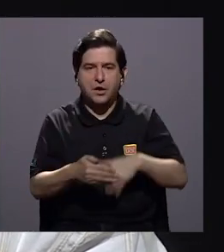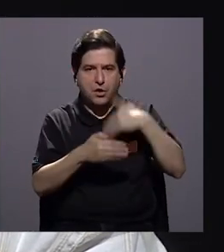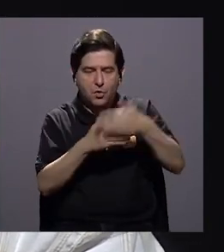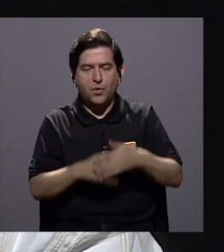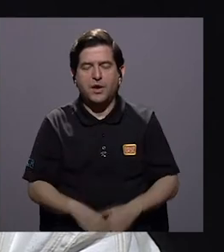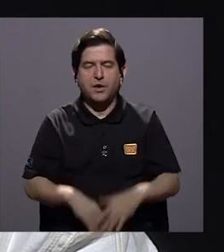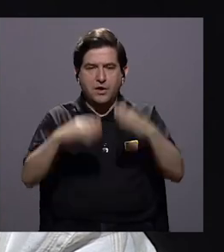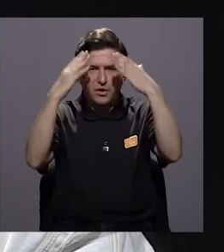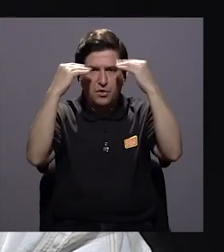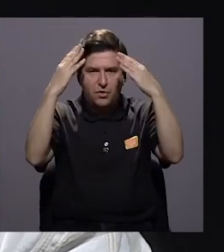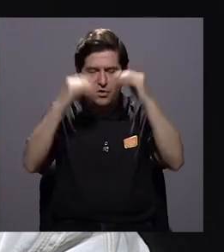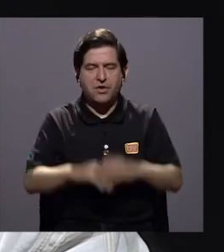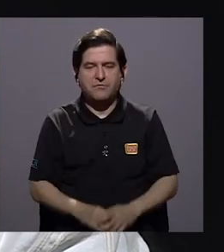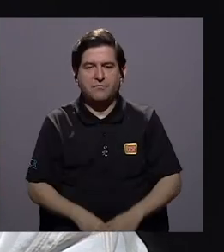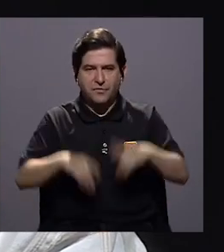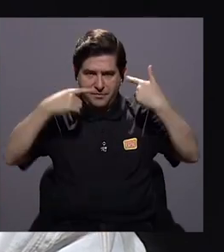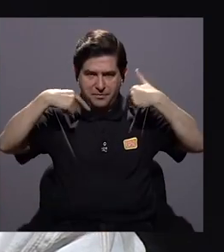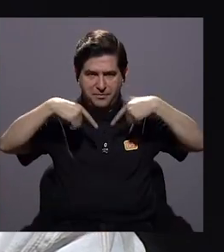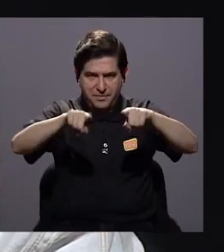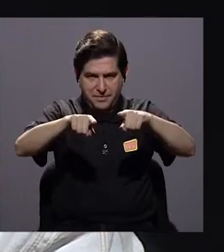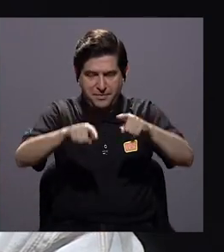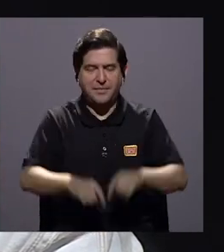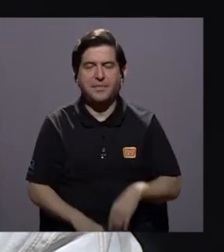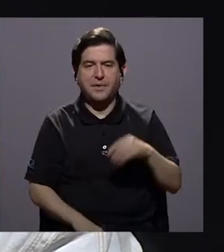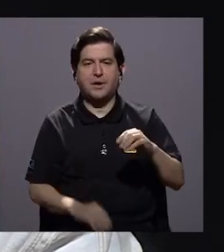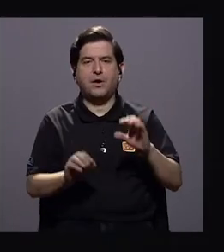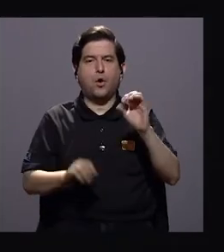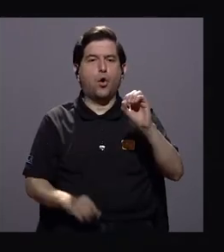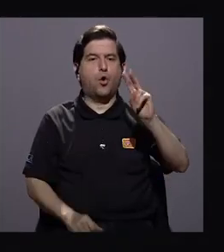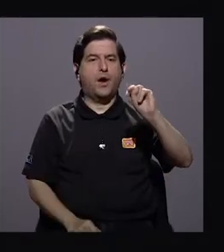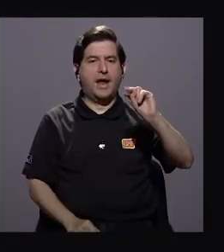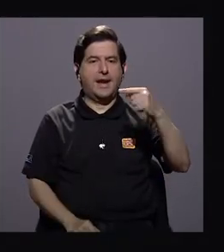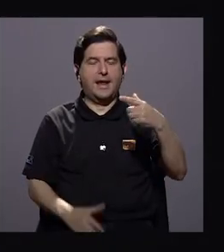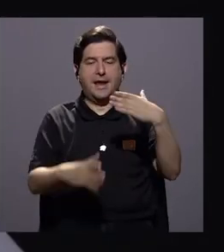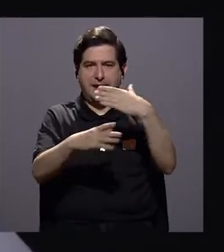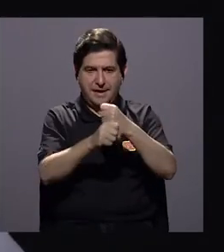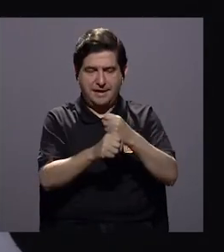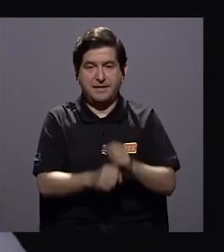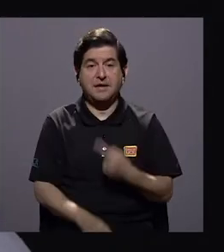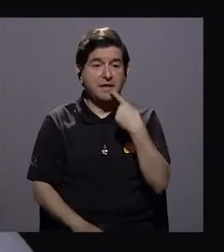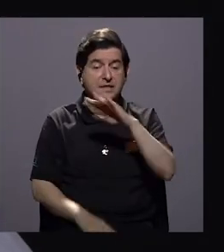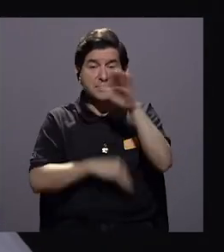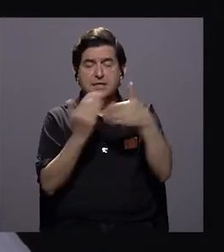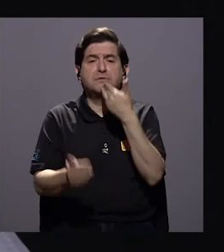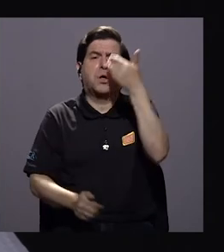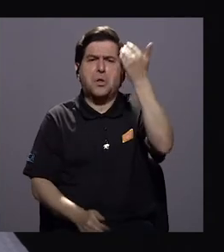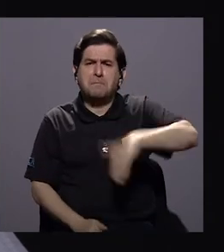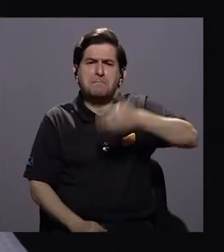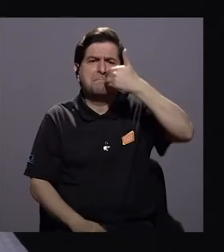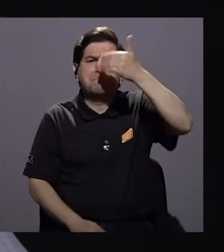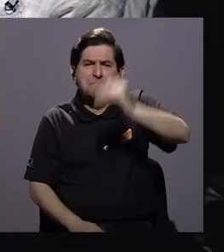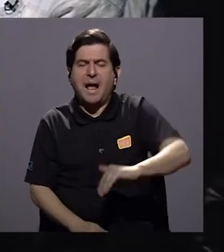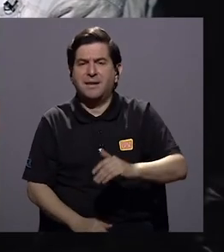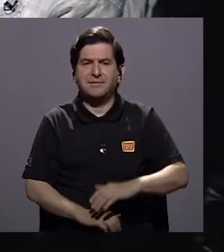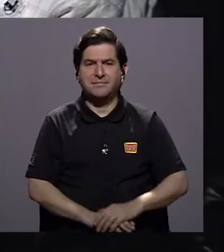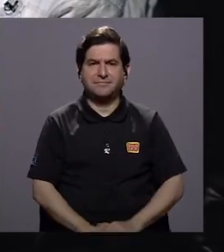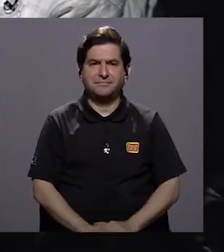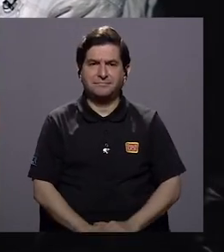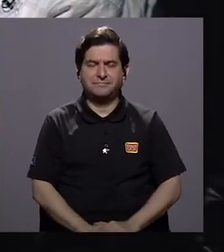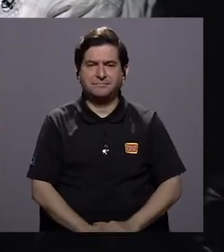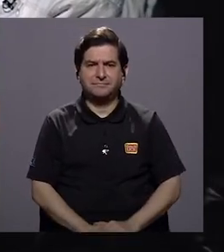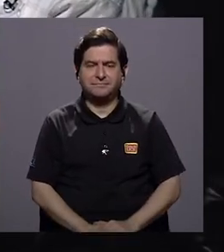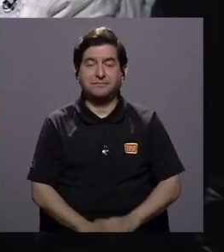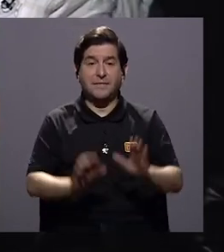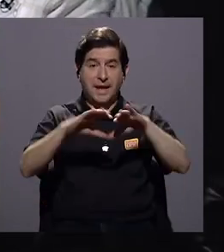viene el informe Sombra, que es el que hacen las organizaciones no gubernamentales, que por otro lado dice, todo está malo. ¿Verdad?